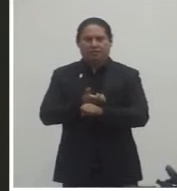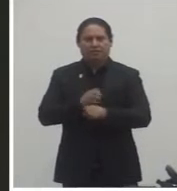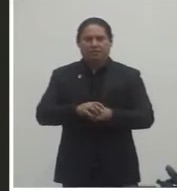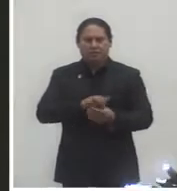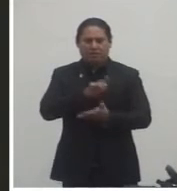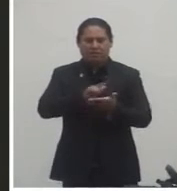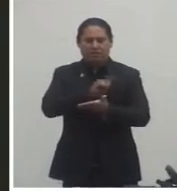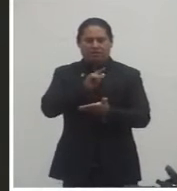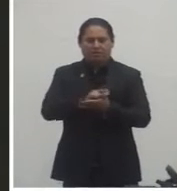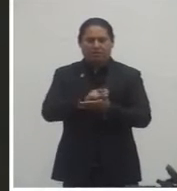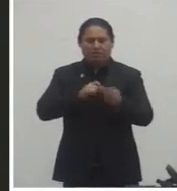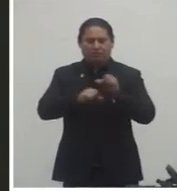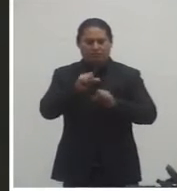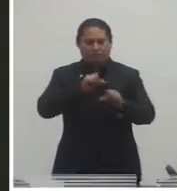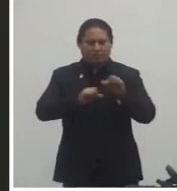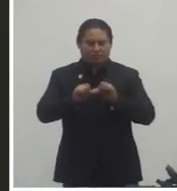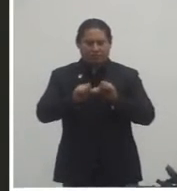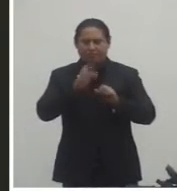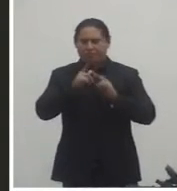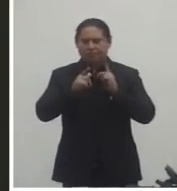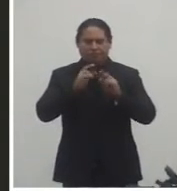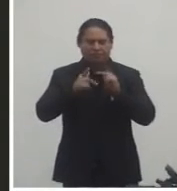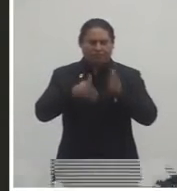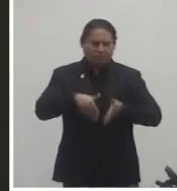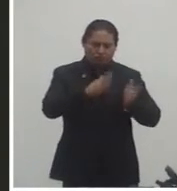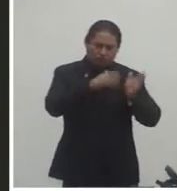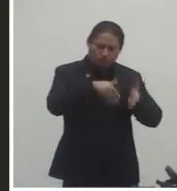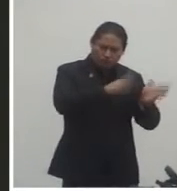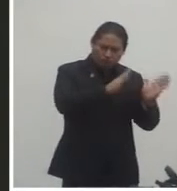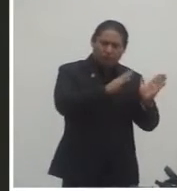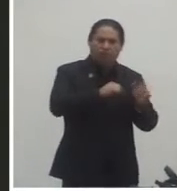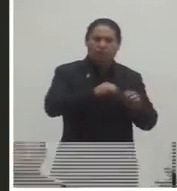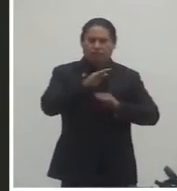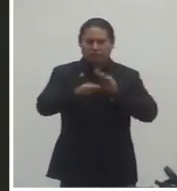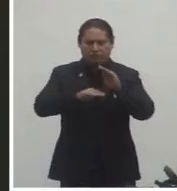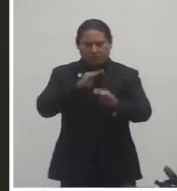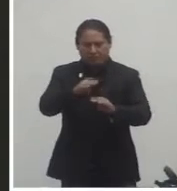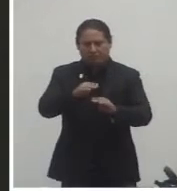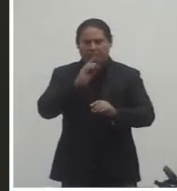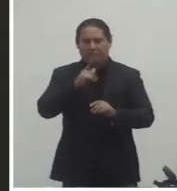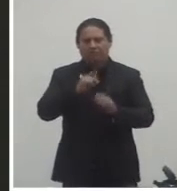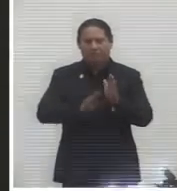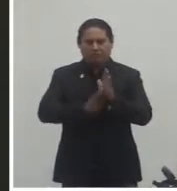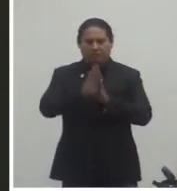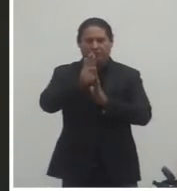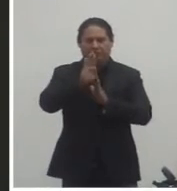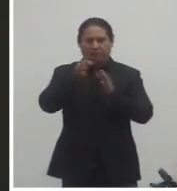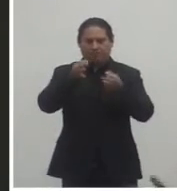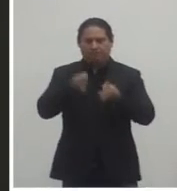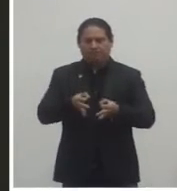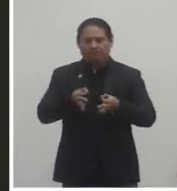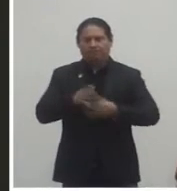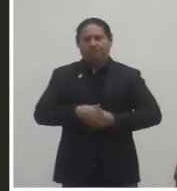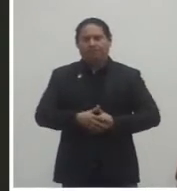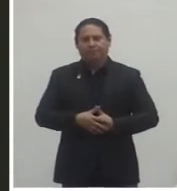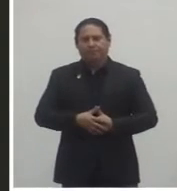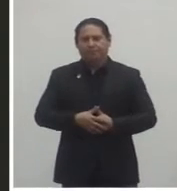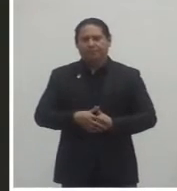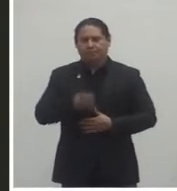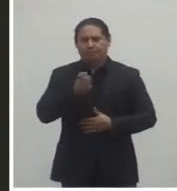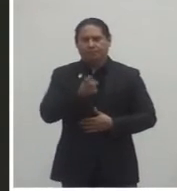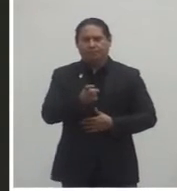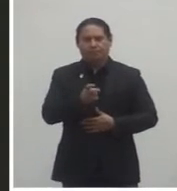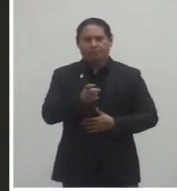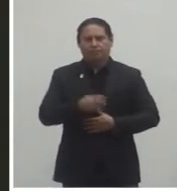leyes e instituciones están las mejores causas para avanzar en una ruta de desarrollo con certeza y estabilidad. Es por